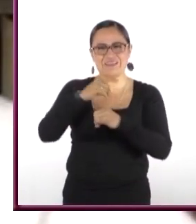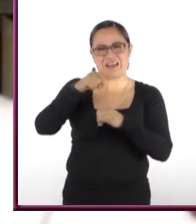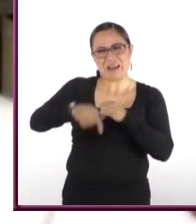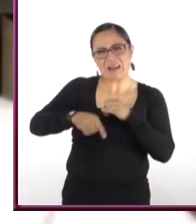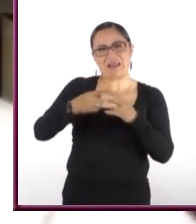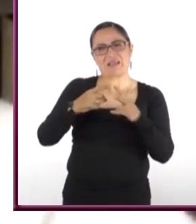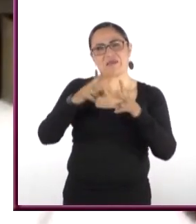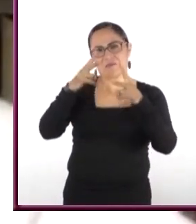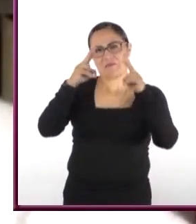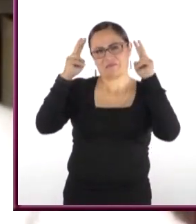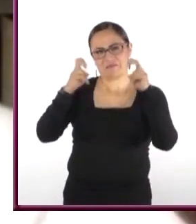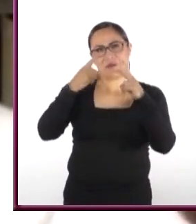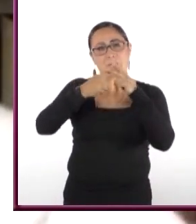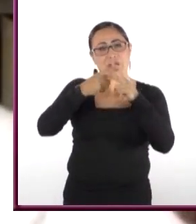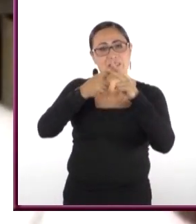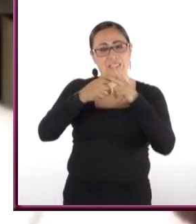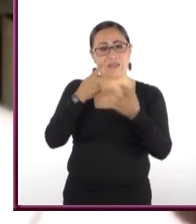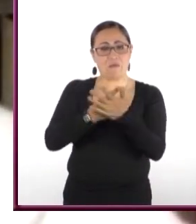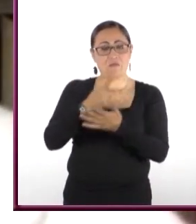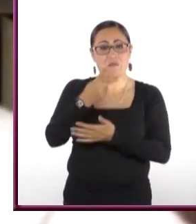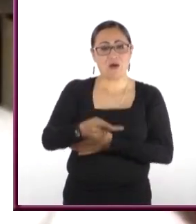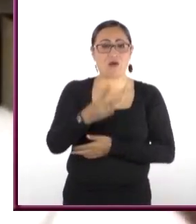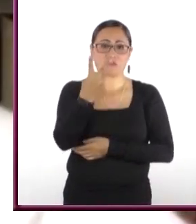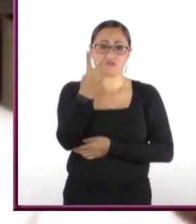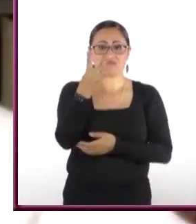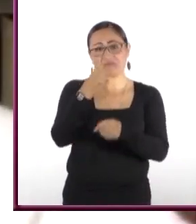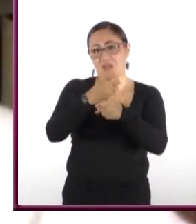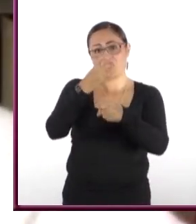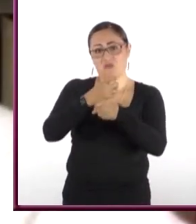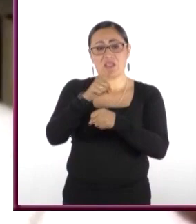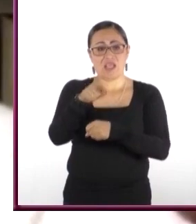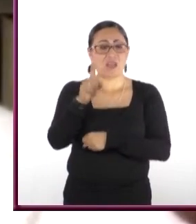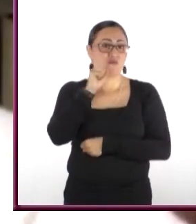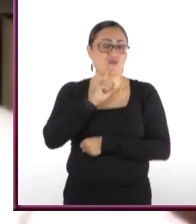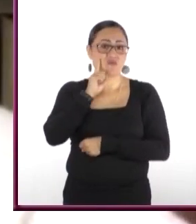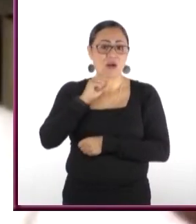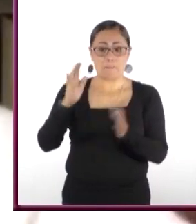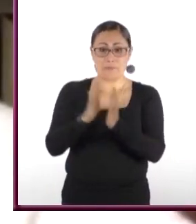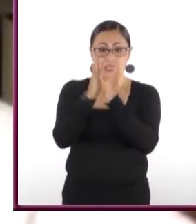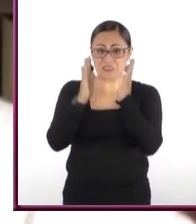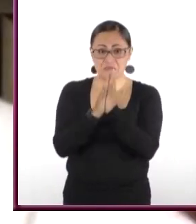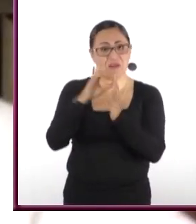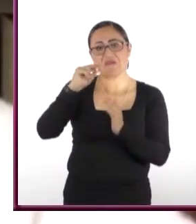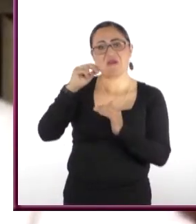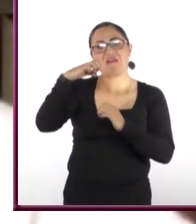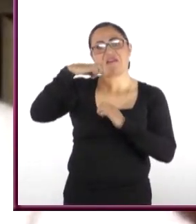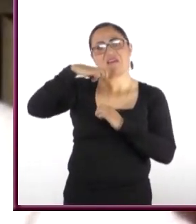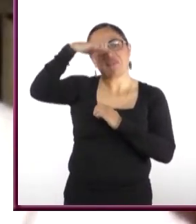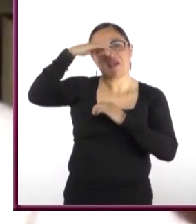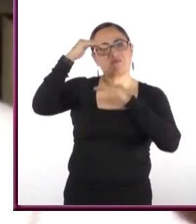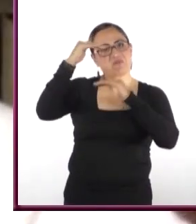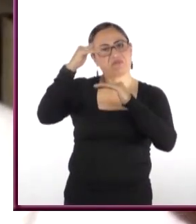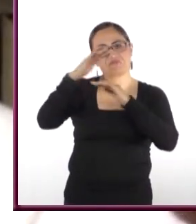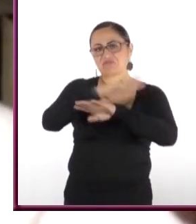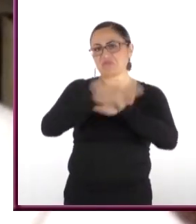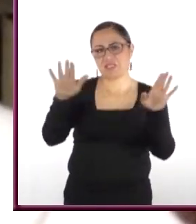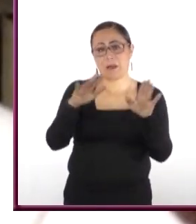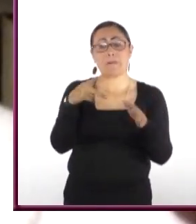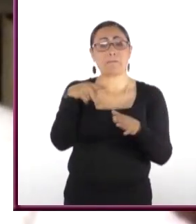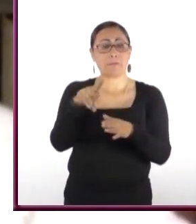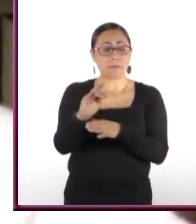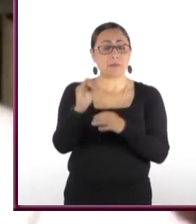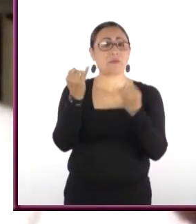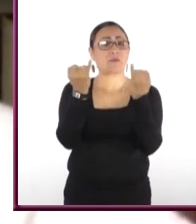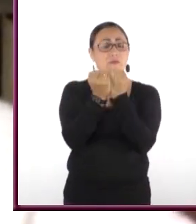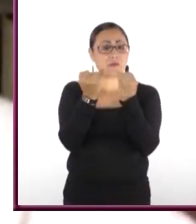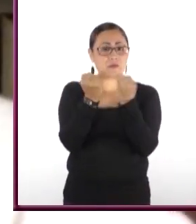de Matemáticas. Es la segunda medalla que tiene. Ella ya no puede seguir participando por su edad, pero además la